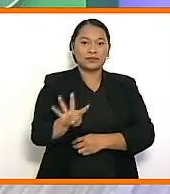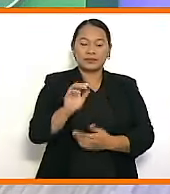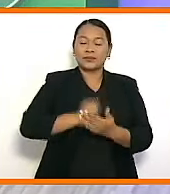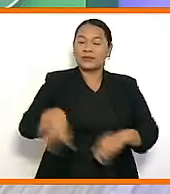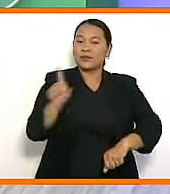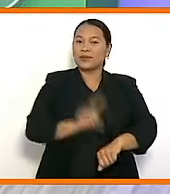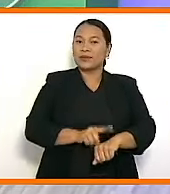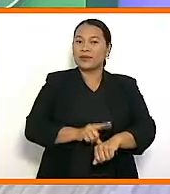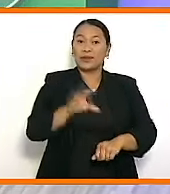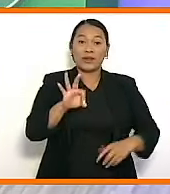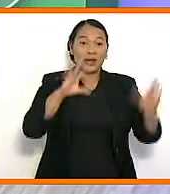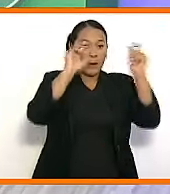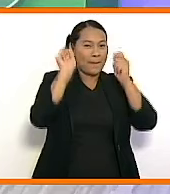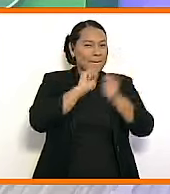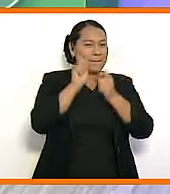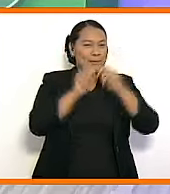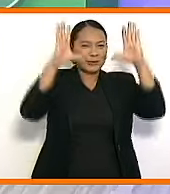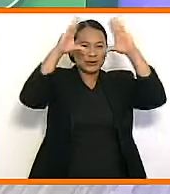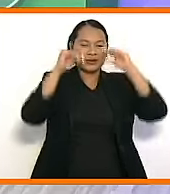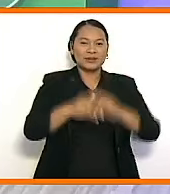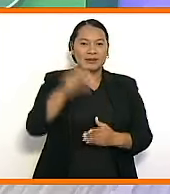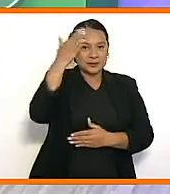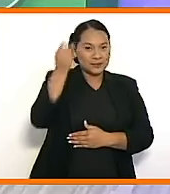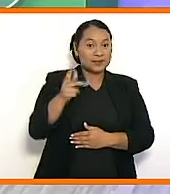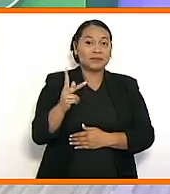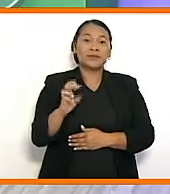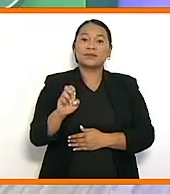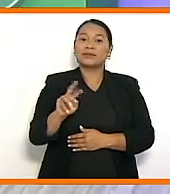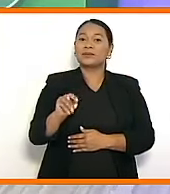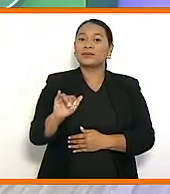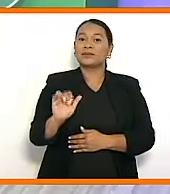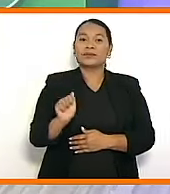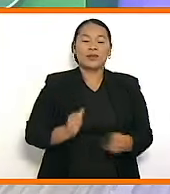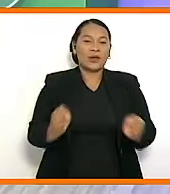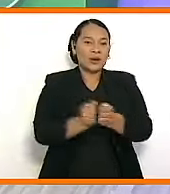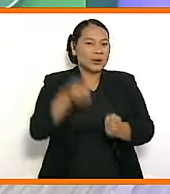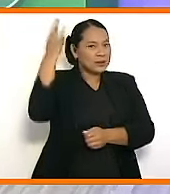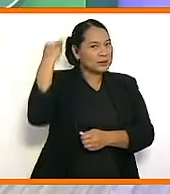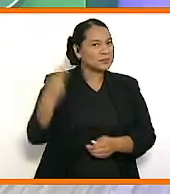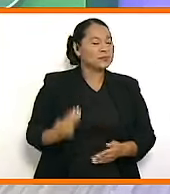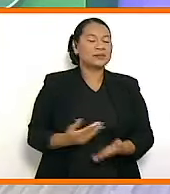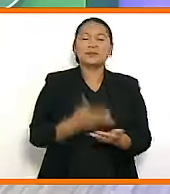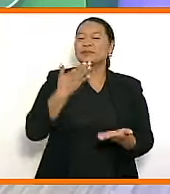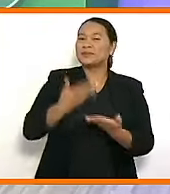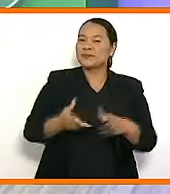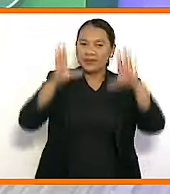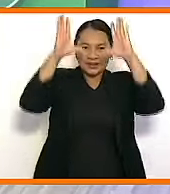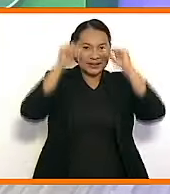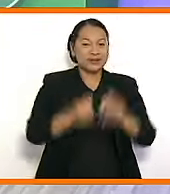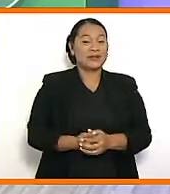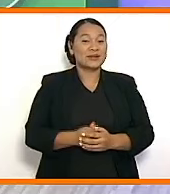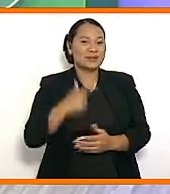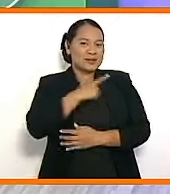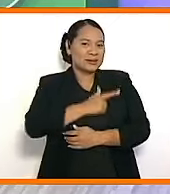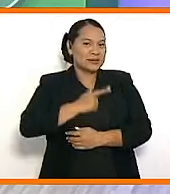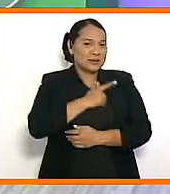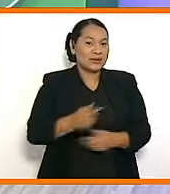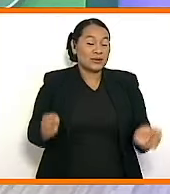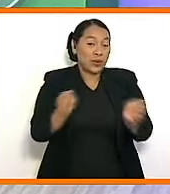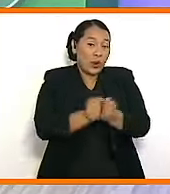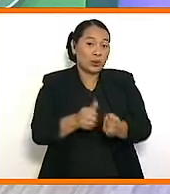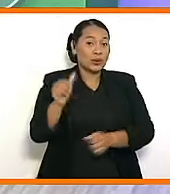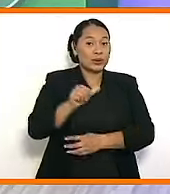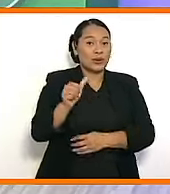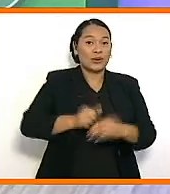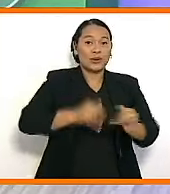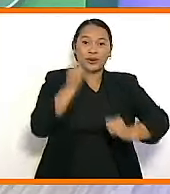en punto de la noche. Te saluda Kenia Mondragón en grata compañía de Madeline. Buenas noches, Madeline. Buenas noches, Kenia. Qué placer estarte acompañando en